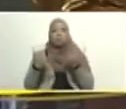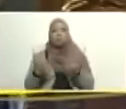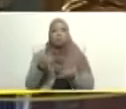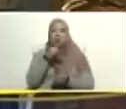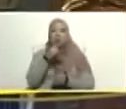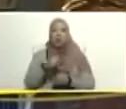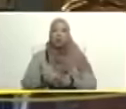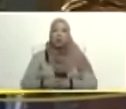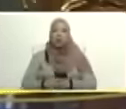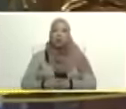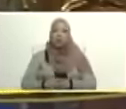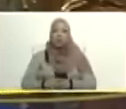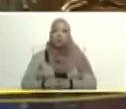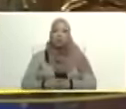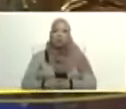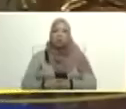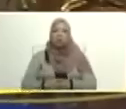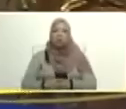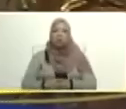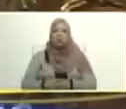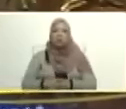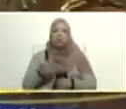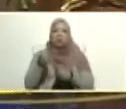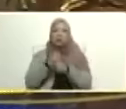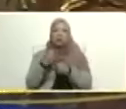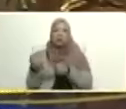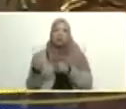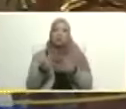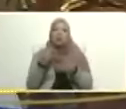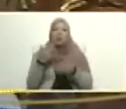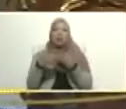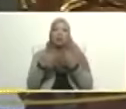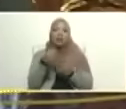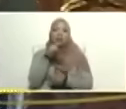ya me ha recibido no sé cuántas veces,